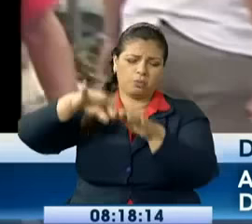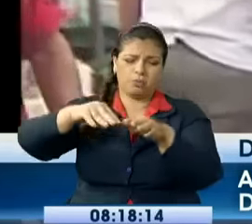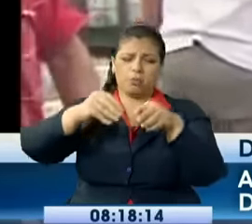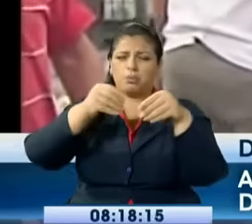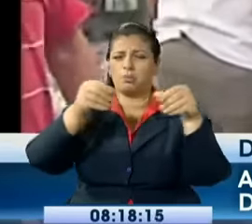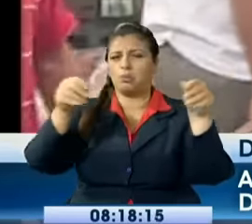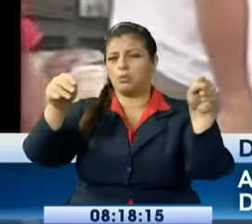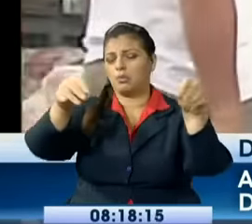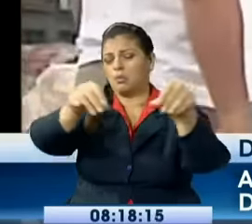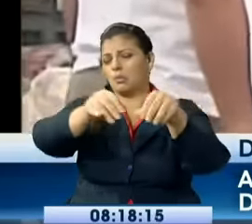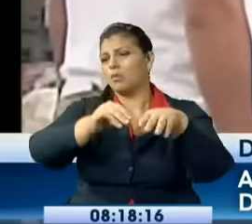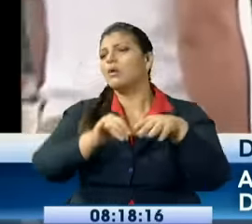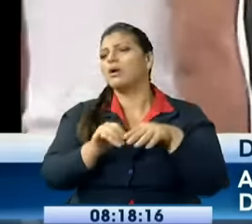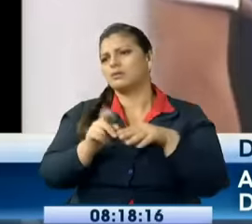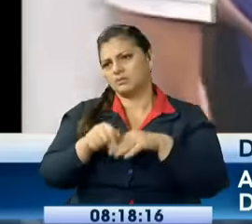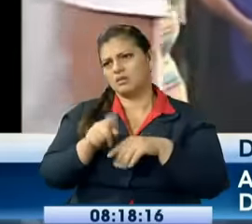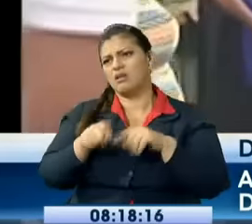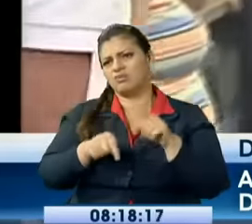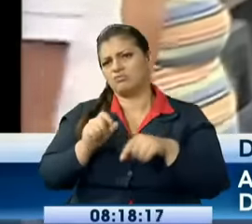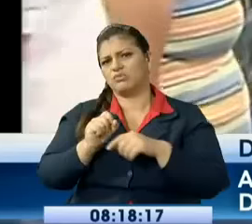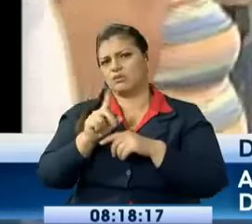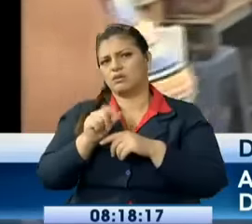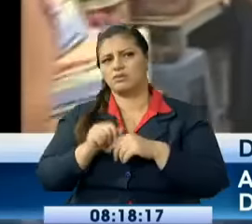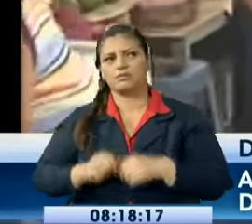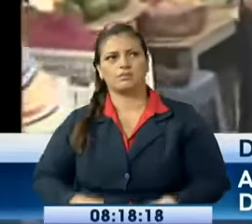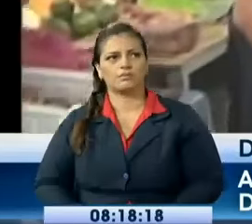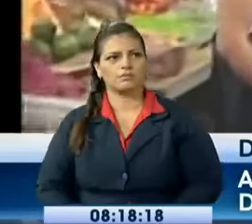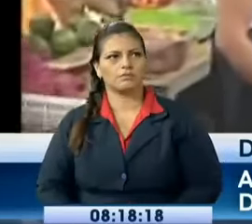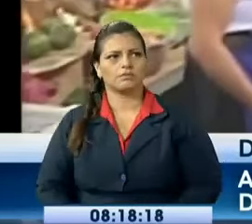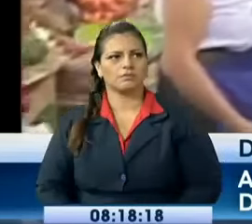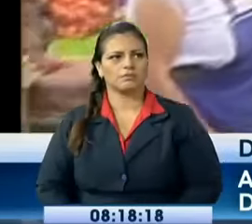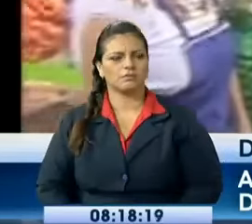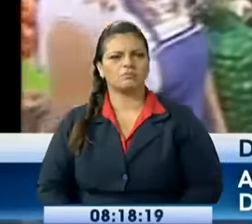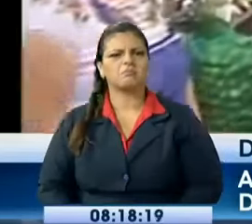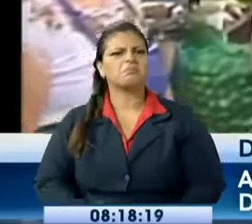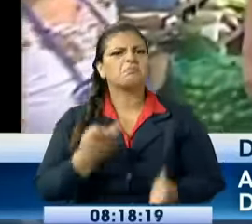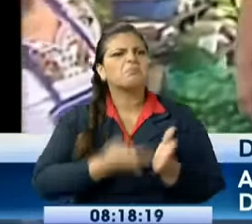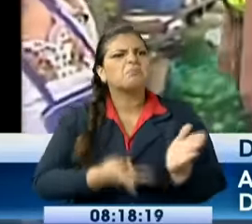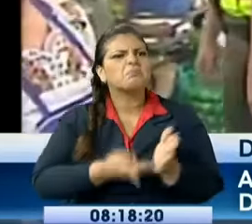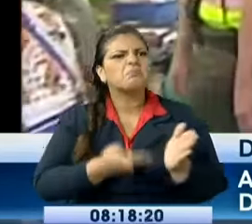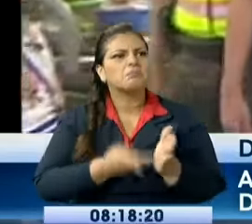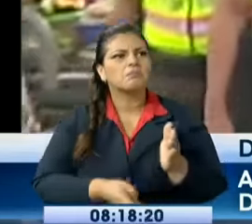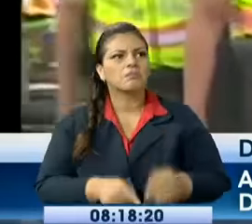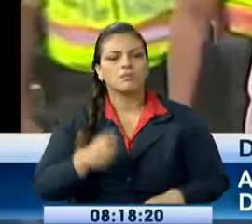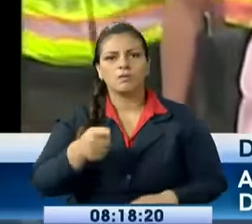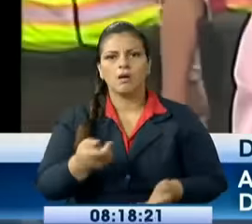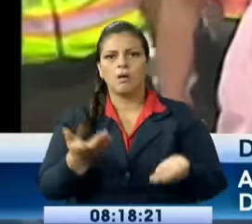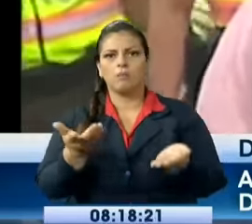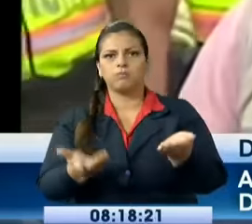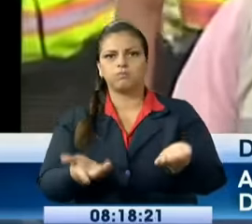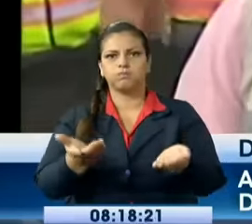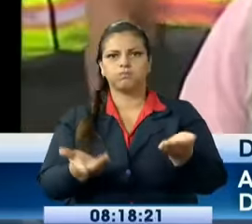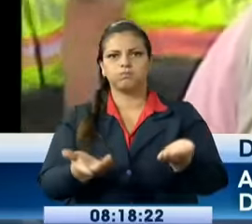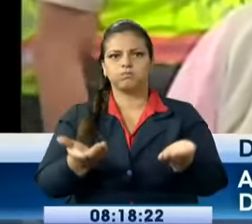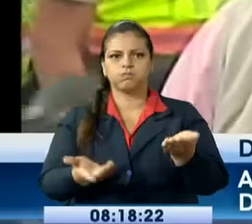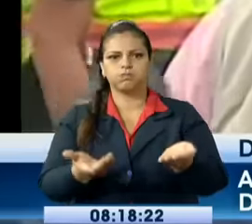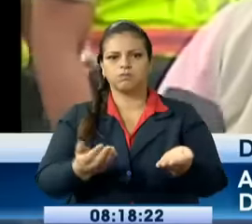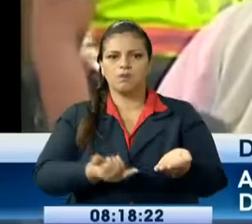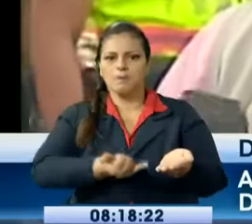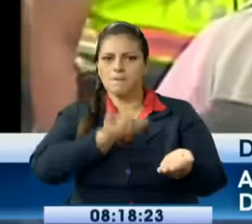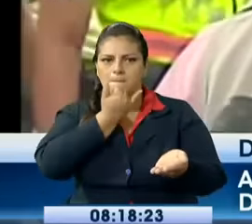pasó, abogado? Buenos días. Por favor, la balanza está descalibrada. Se está dando menos el precio y cobrando